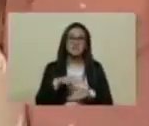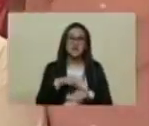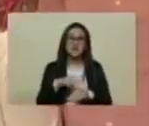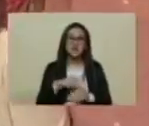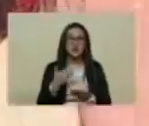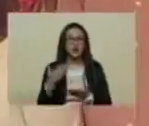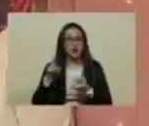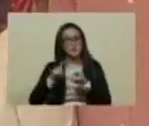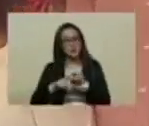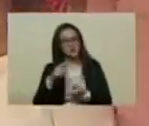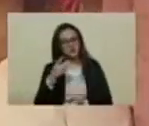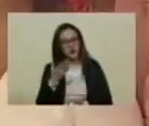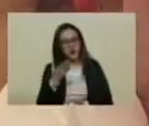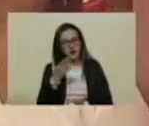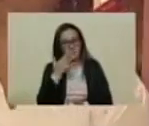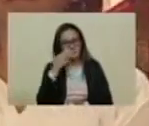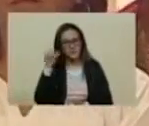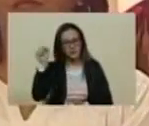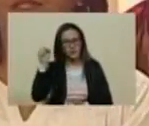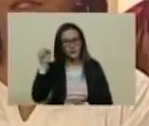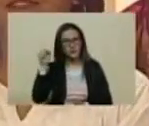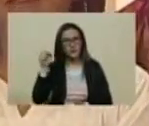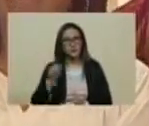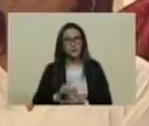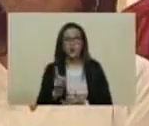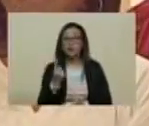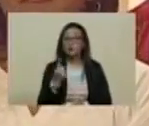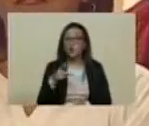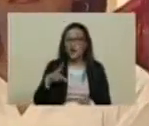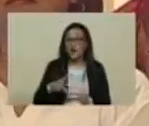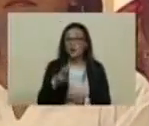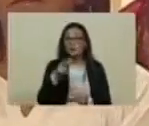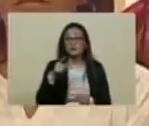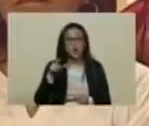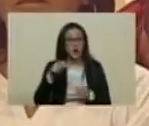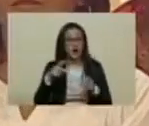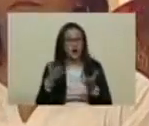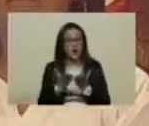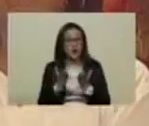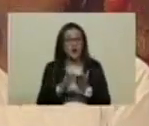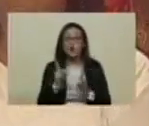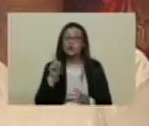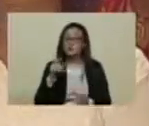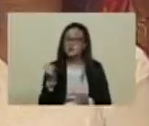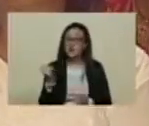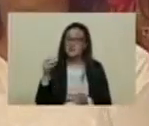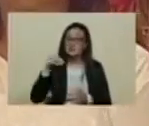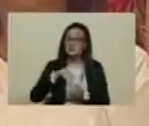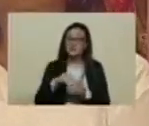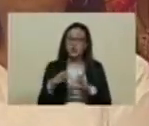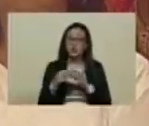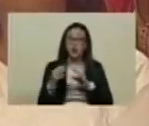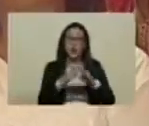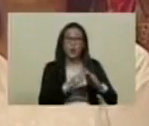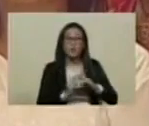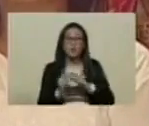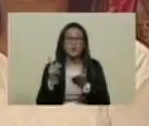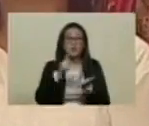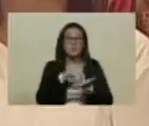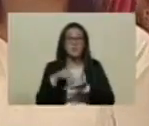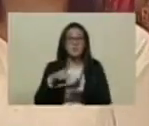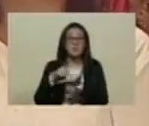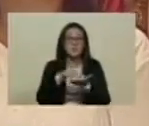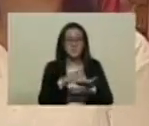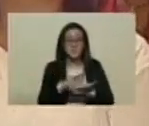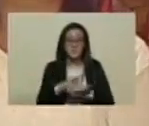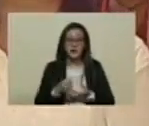combatiente, no es solamente la inauguración desde el punto de vista de infraestructura, sino la incorporación que ha tenido toda la comunidad en darle